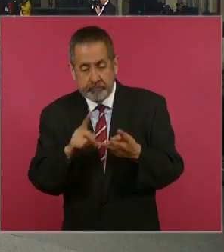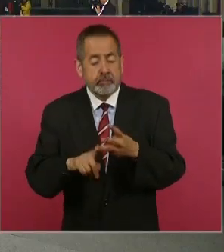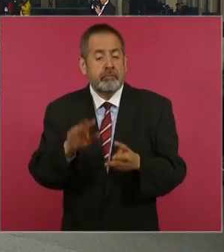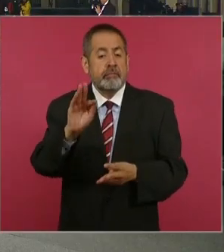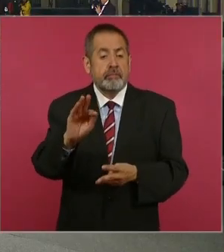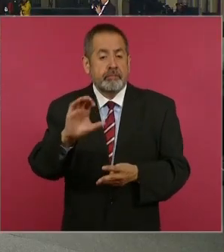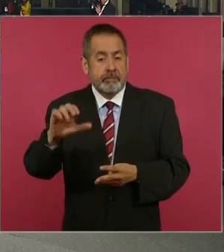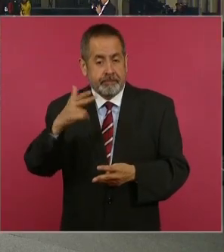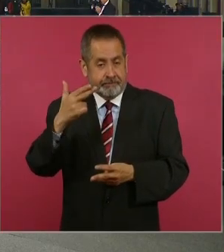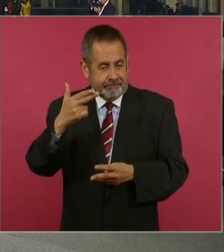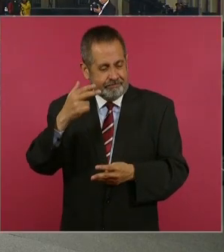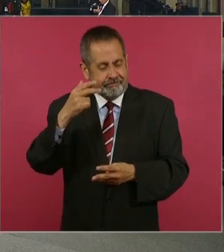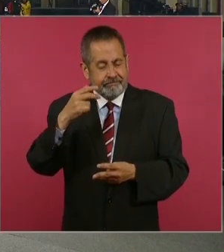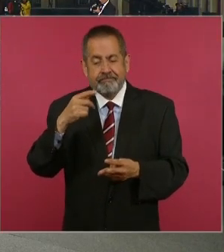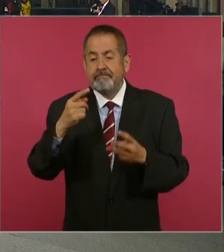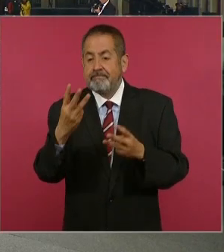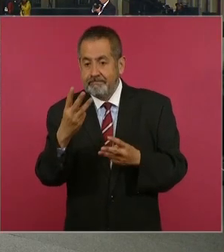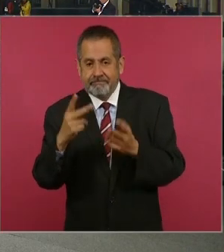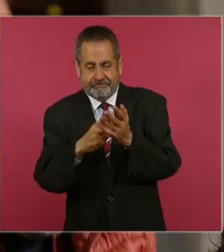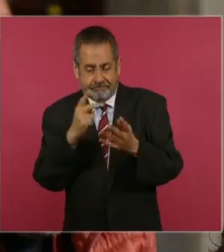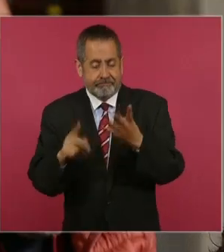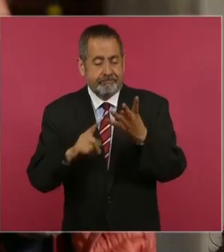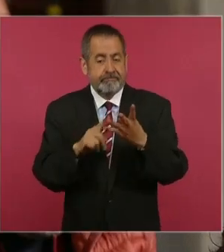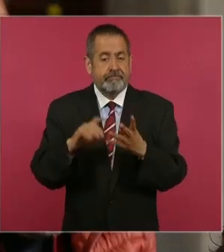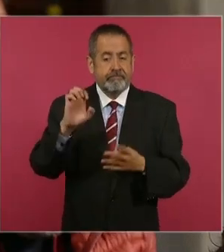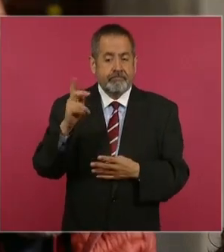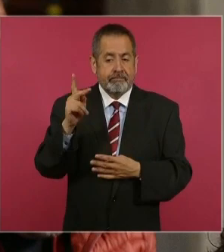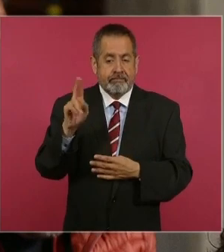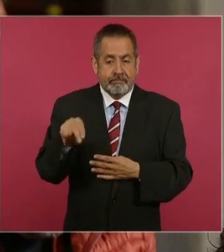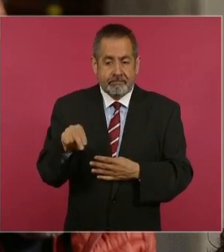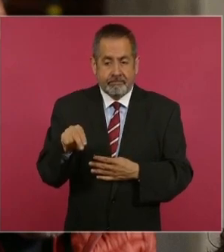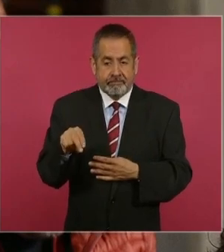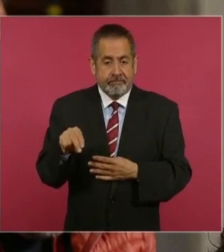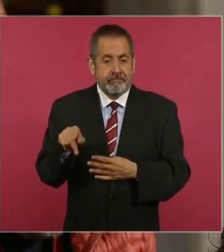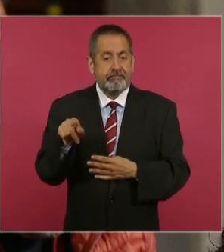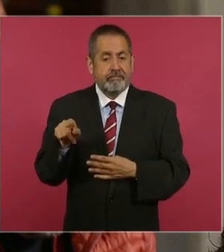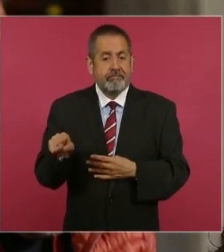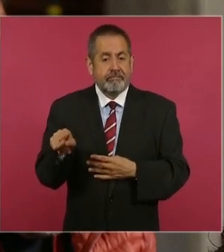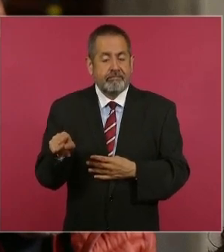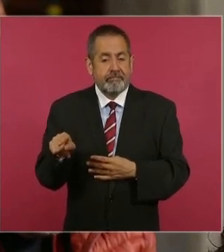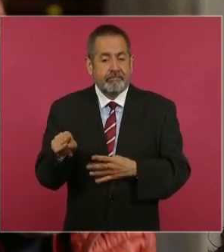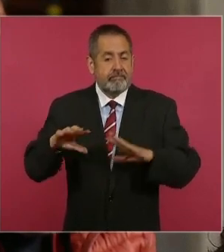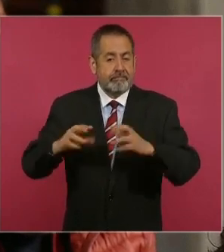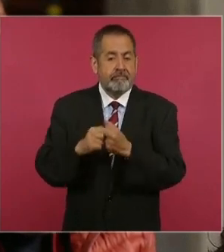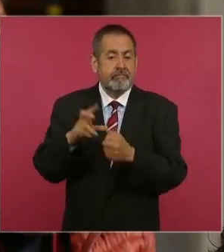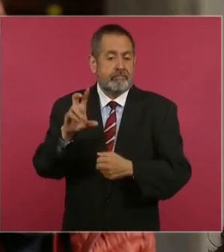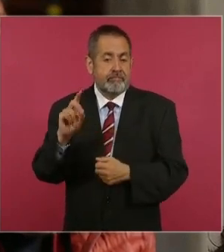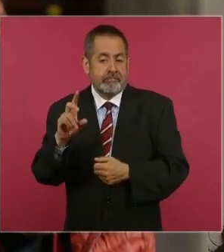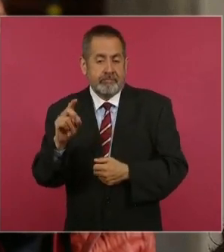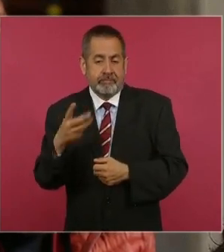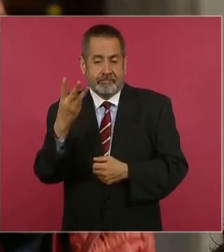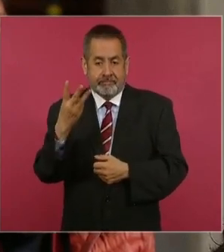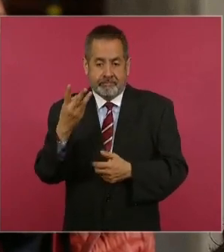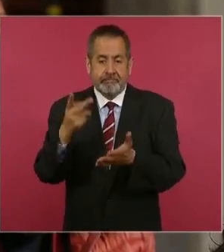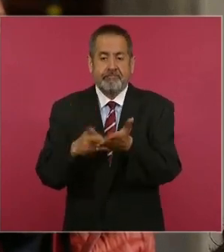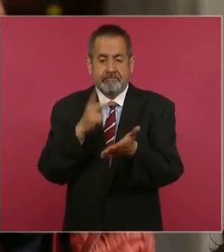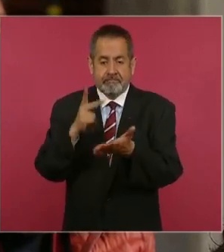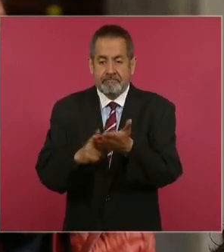Calderón inojosa en tres y Enrique Peña Nieto eh en 33